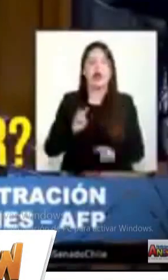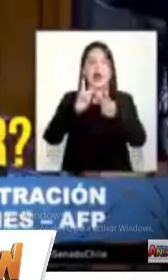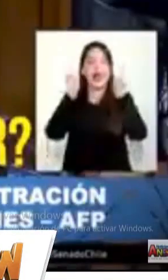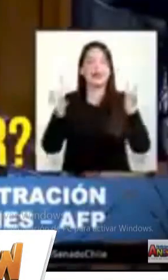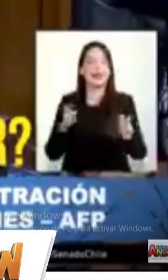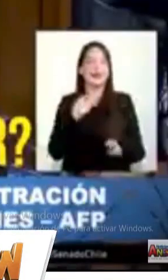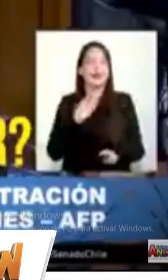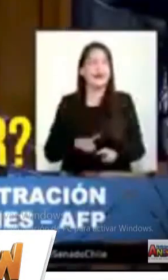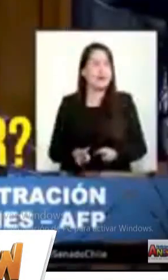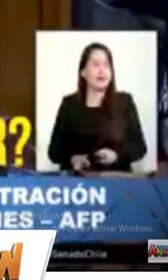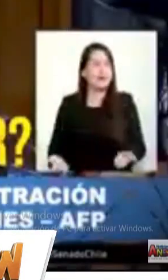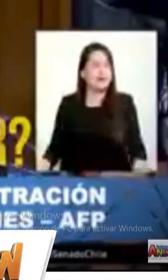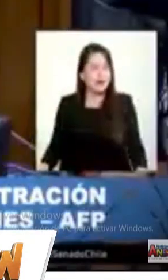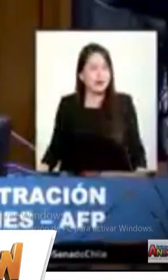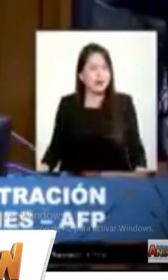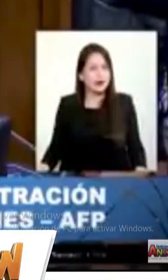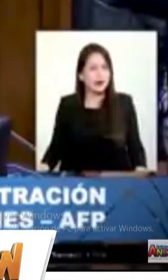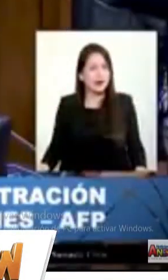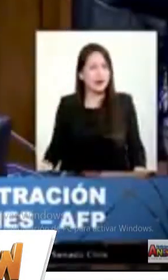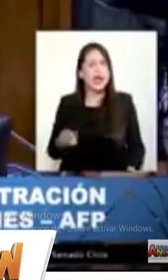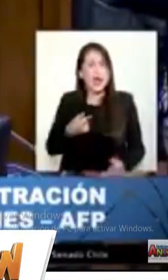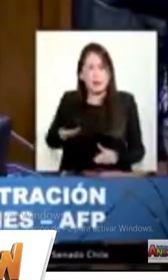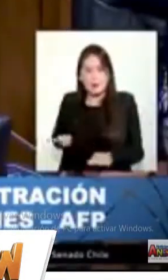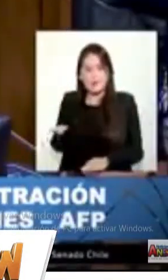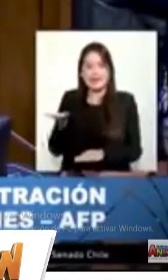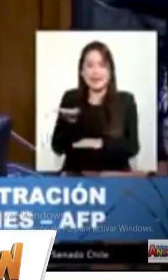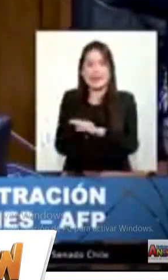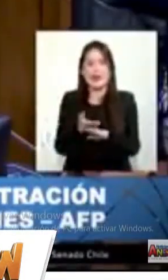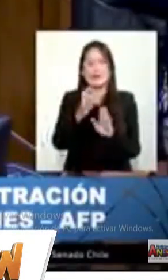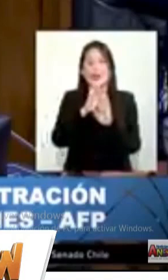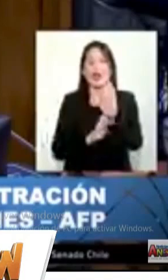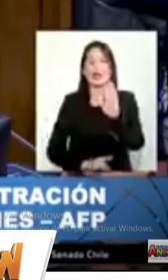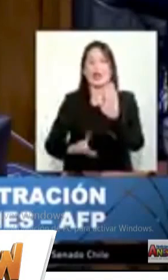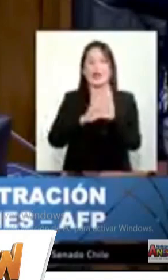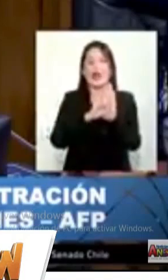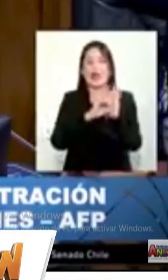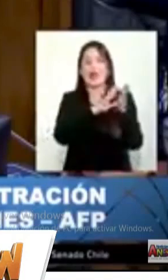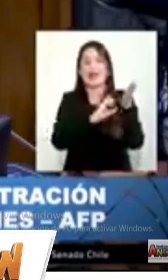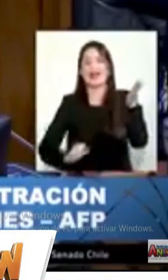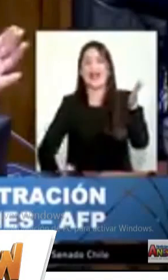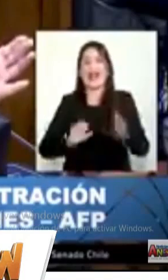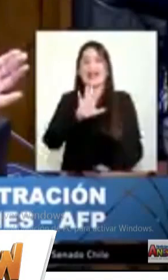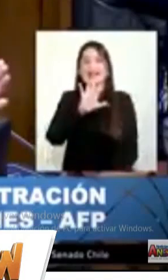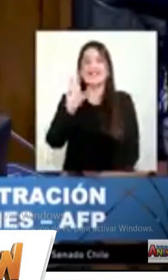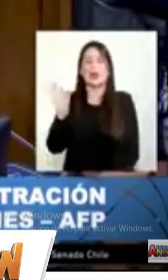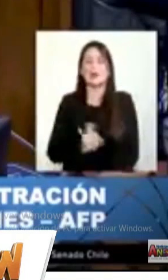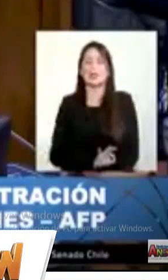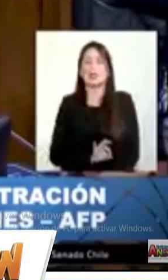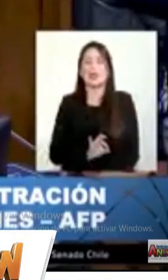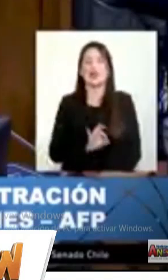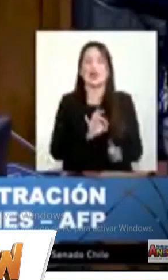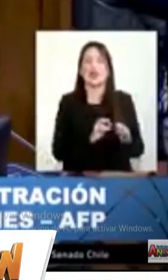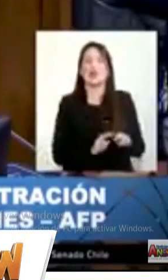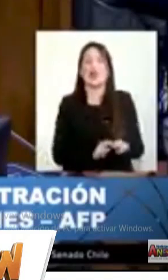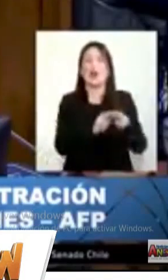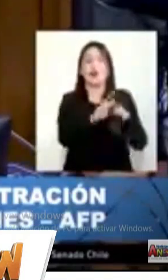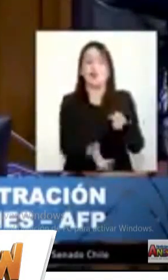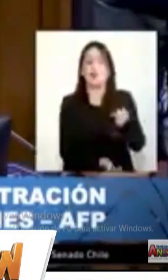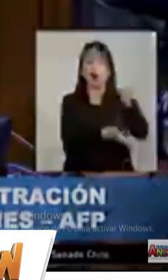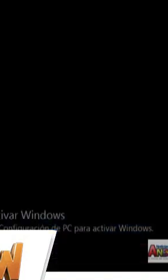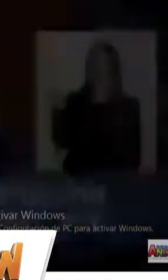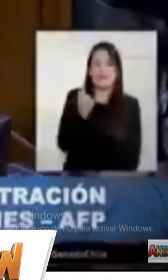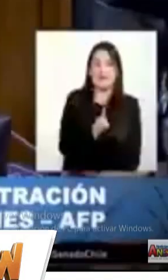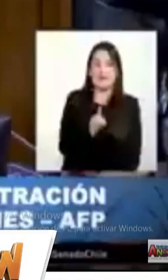es... Bien, eso es en Chile, que es uno de los países en América más avanzados